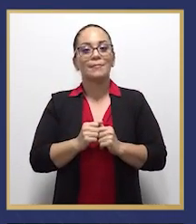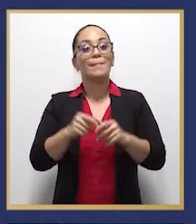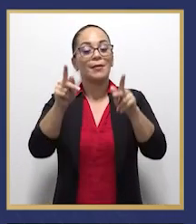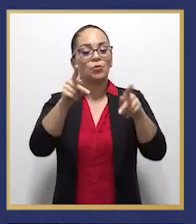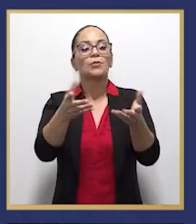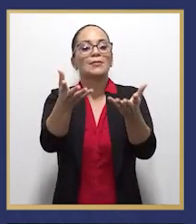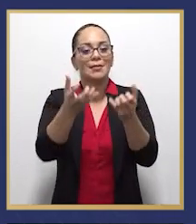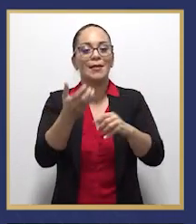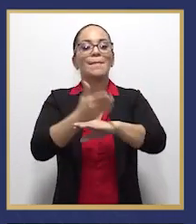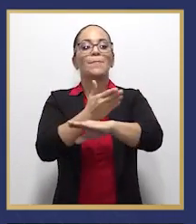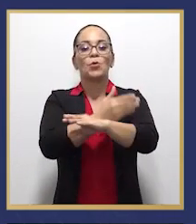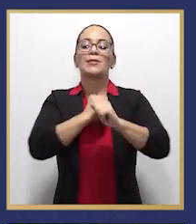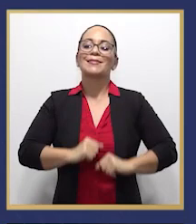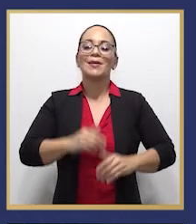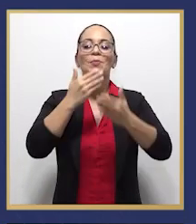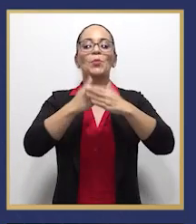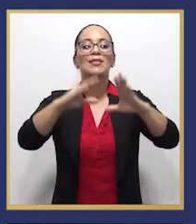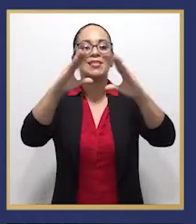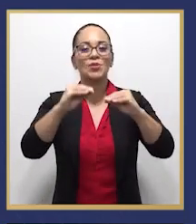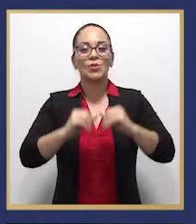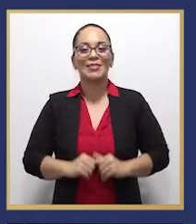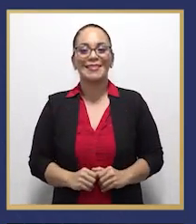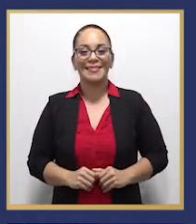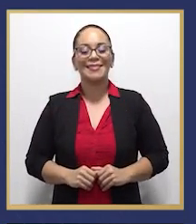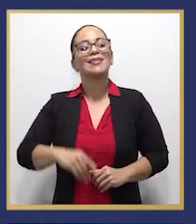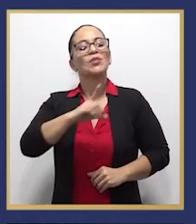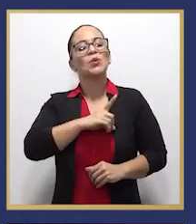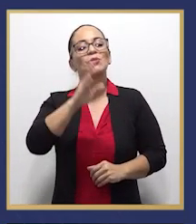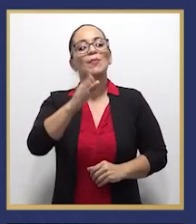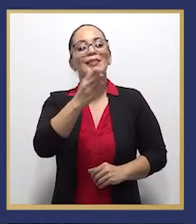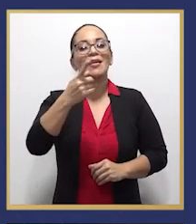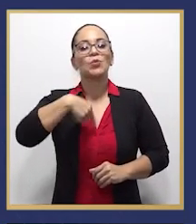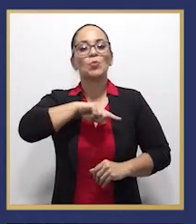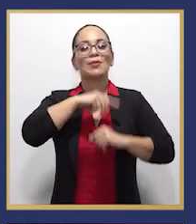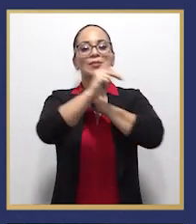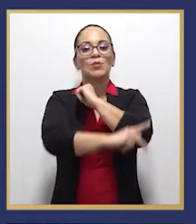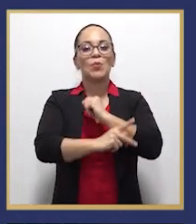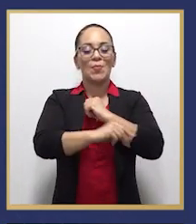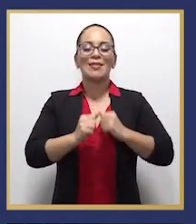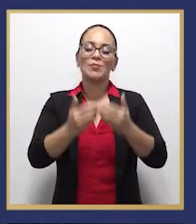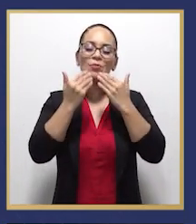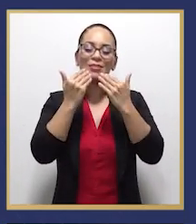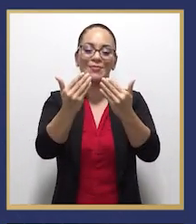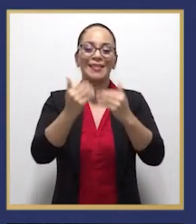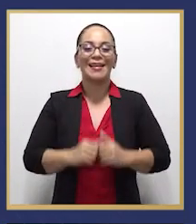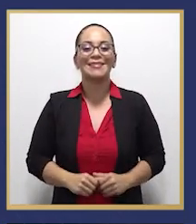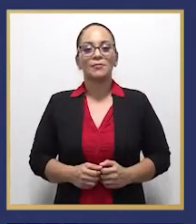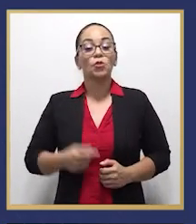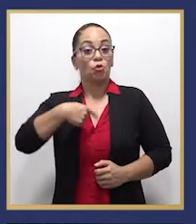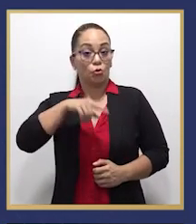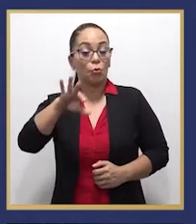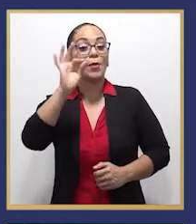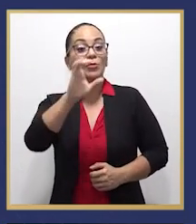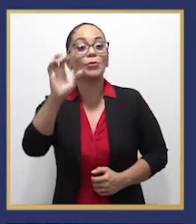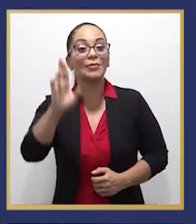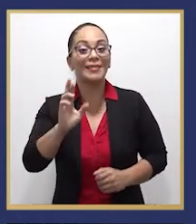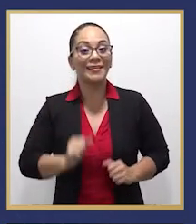quieren progresar Muy buenas noches Que Dios bendiga nuestra patria Muchísimas